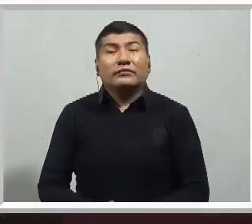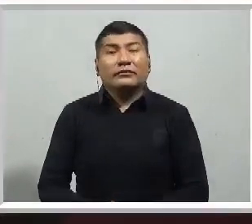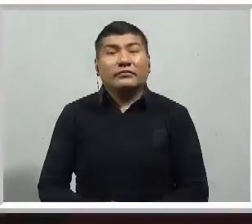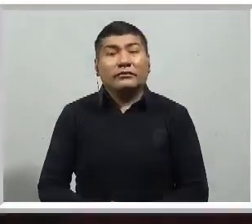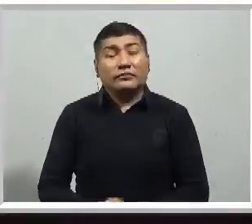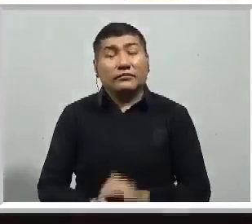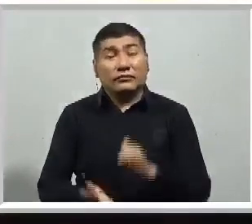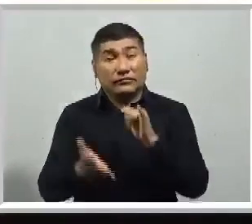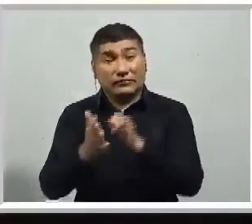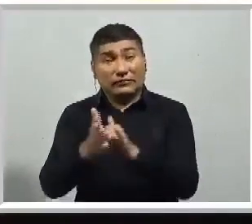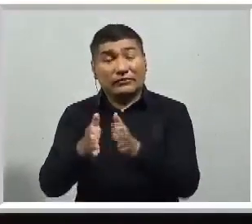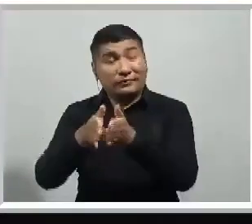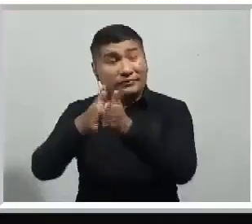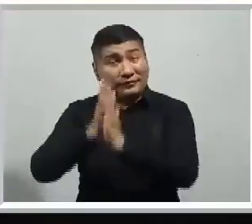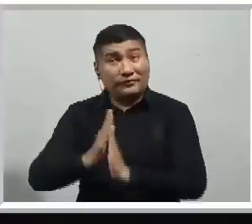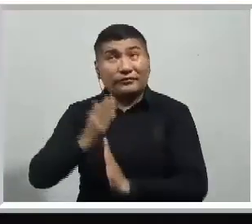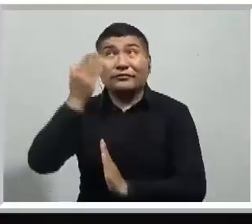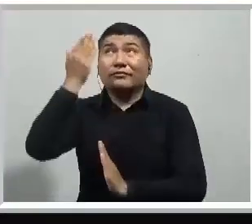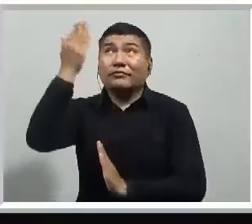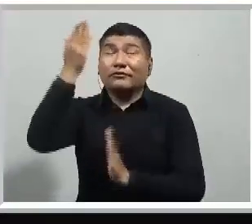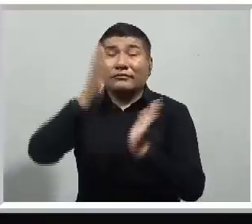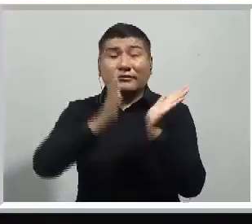Por eso pidamos a Jesús